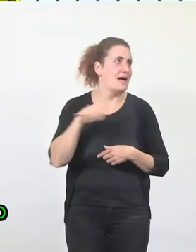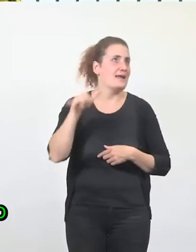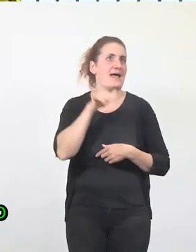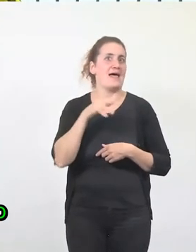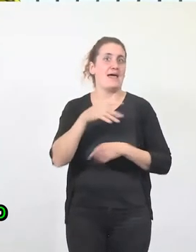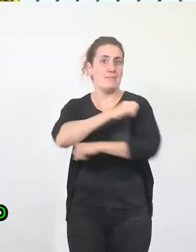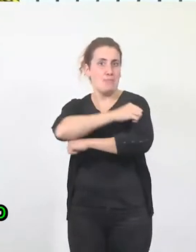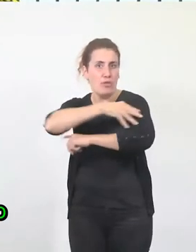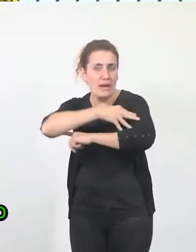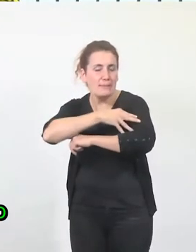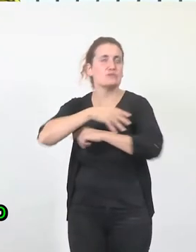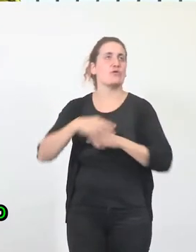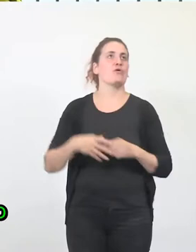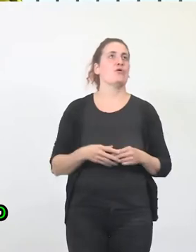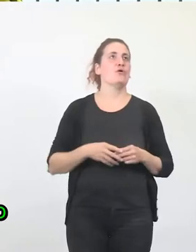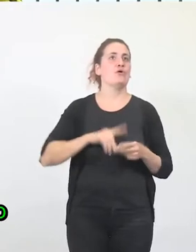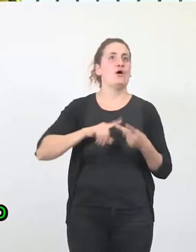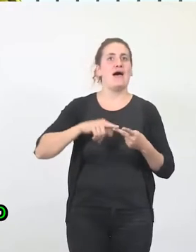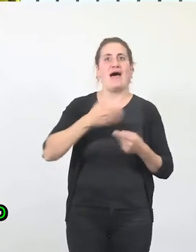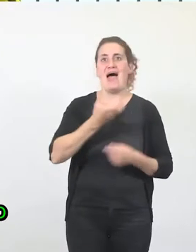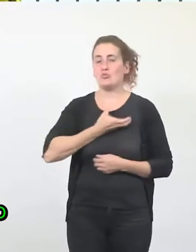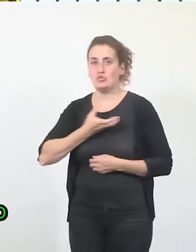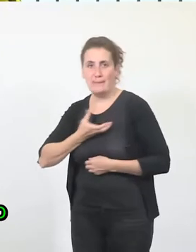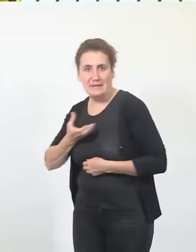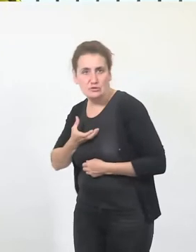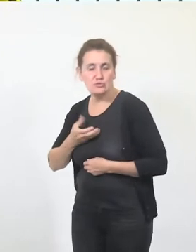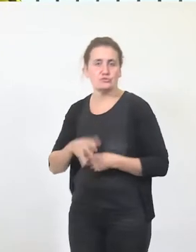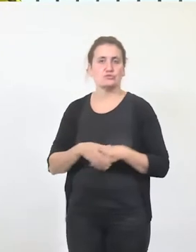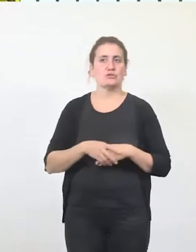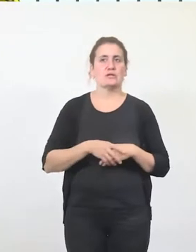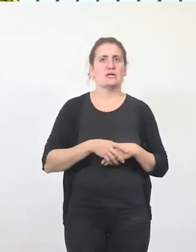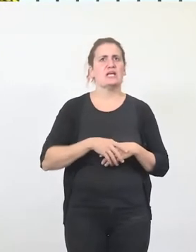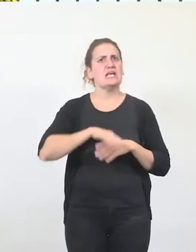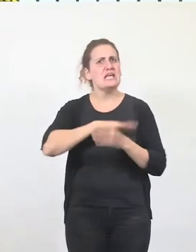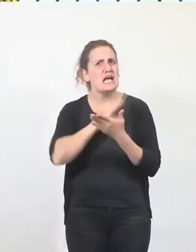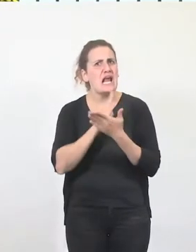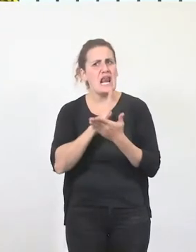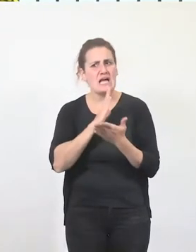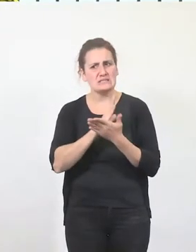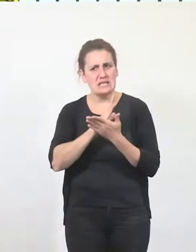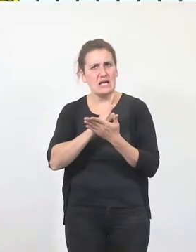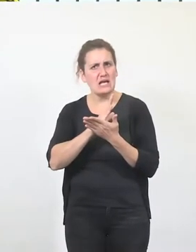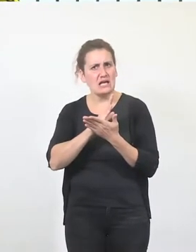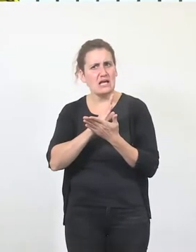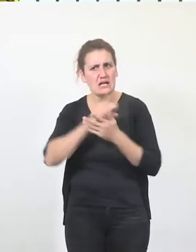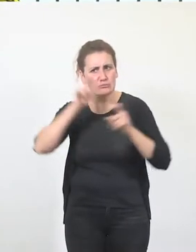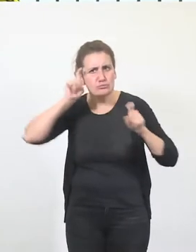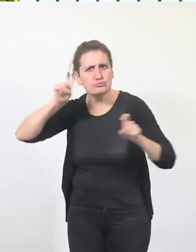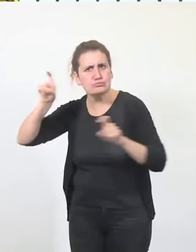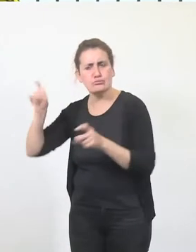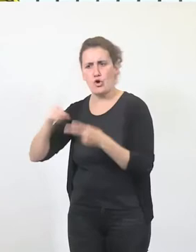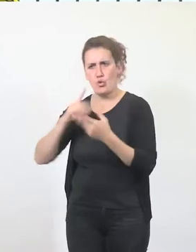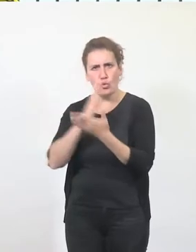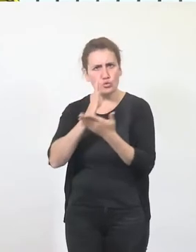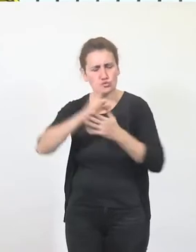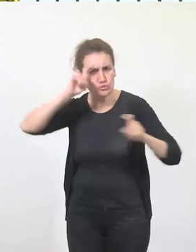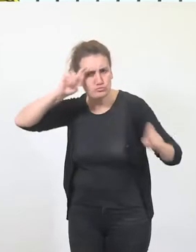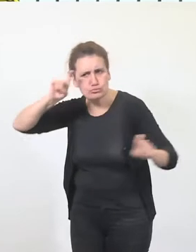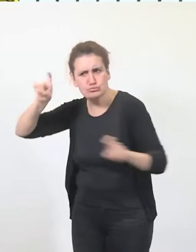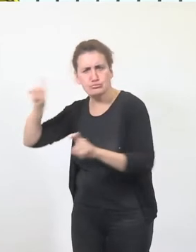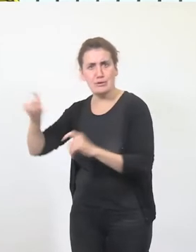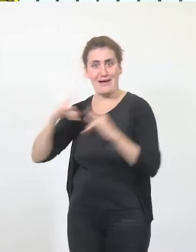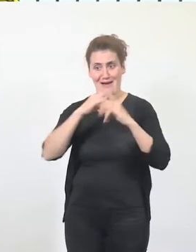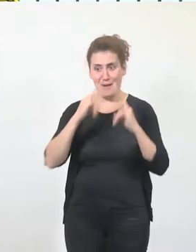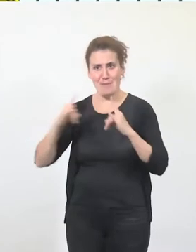el área de empoderamiento, los ayuntamientos, y dieron clase, y dieron cursos ahí en